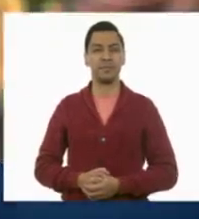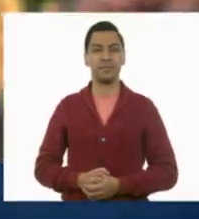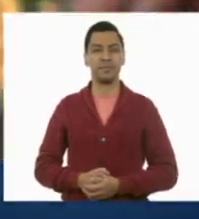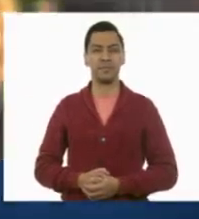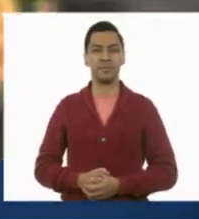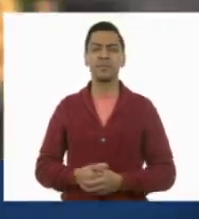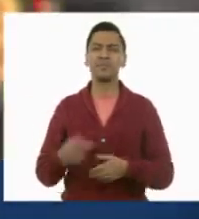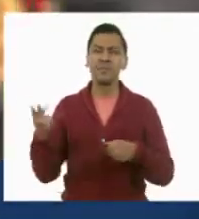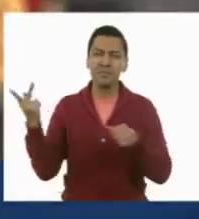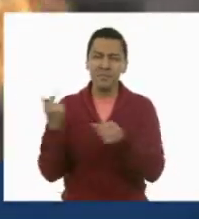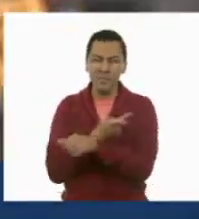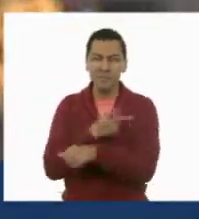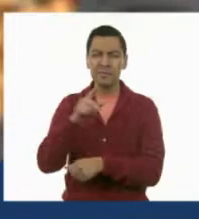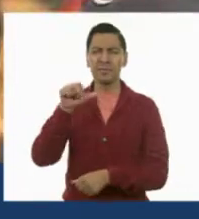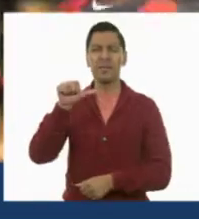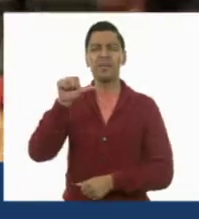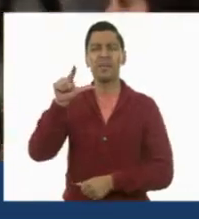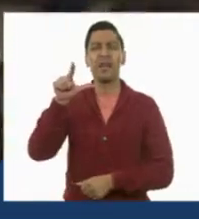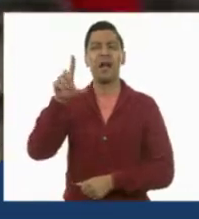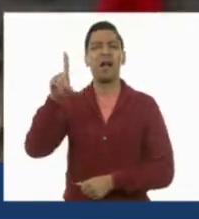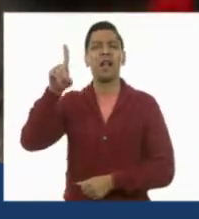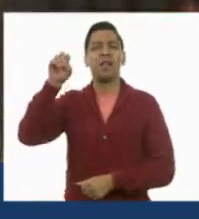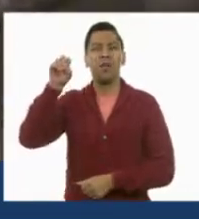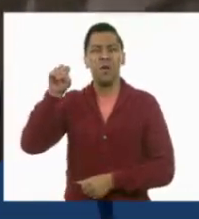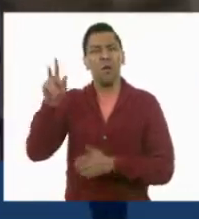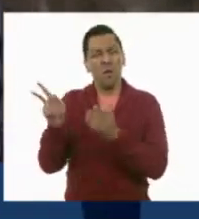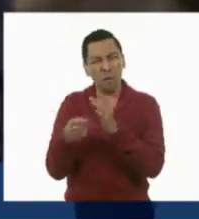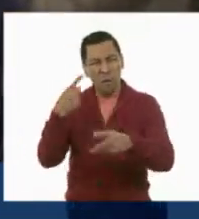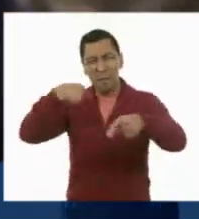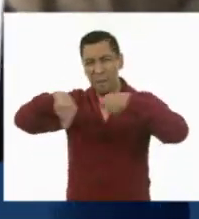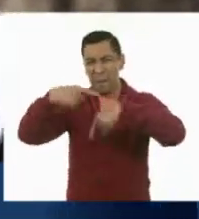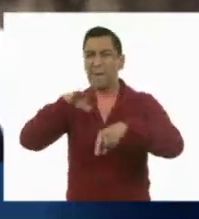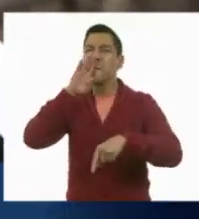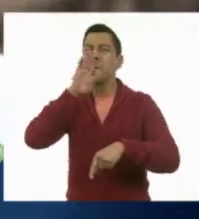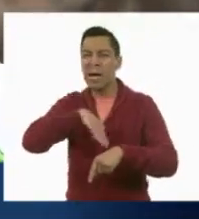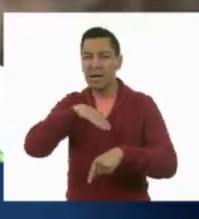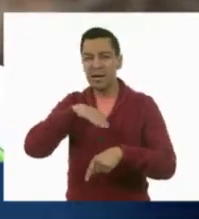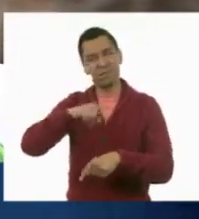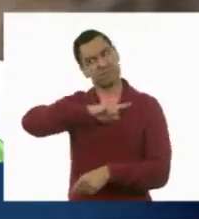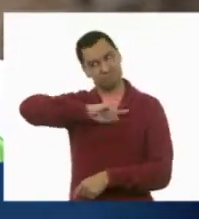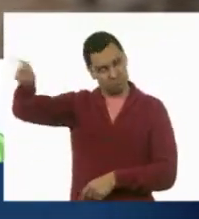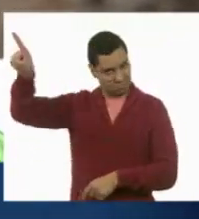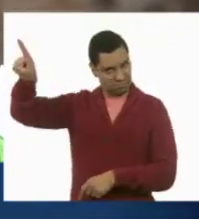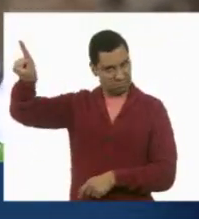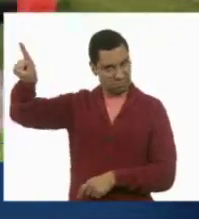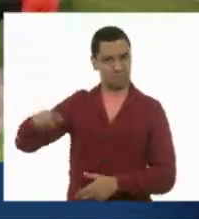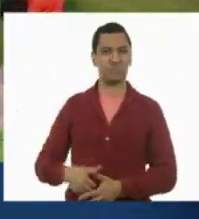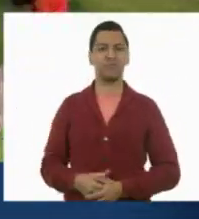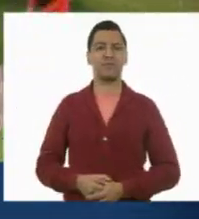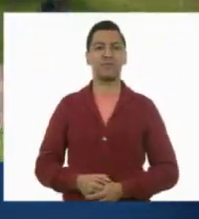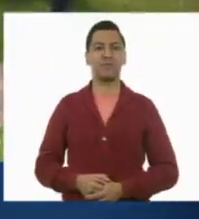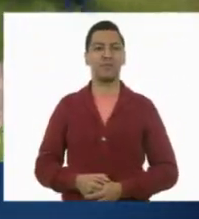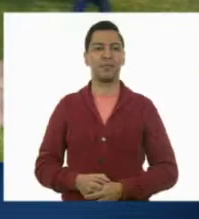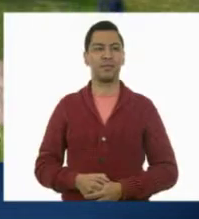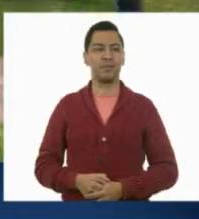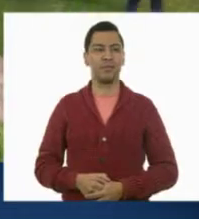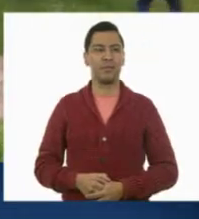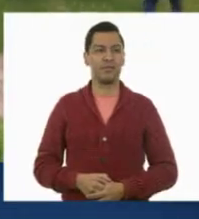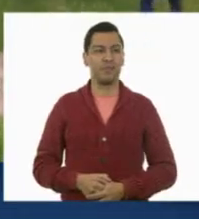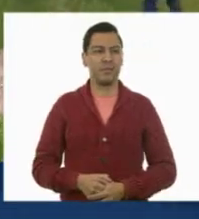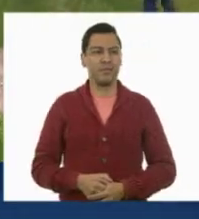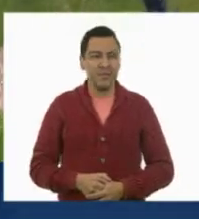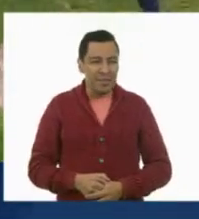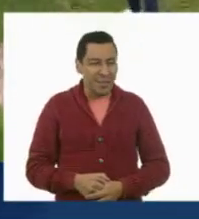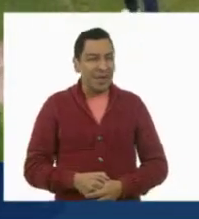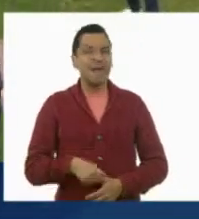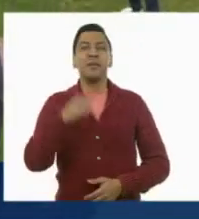¿Qué pasó, Aldo? Otra mala jugada y estás fuera, ¿eh? Oh, sí. Jaque. Ay, Aldo. Se ve que lo tuyo es